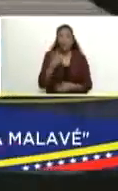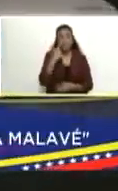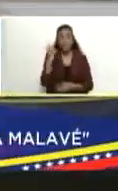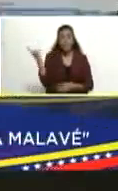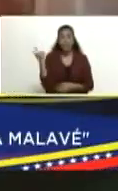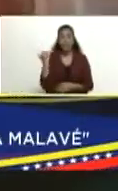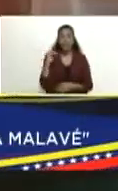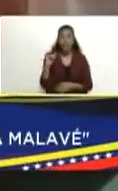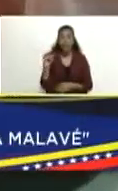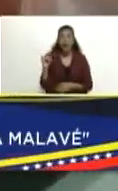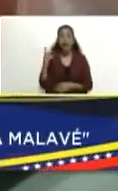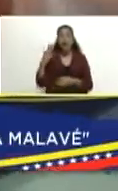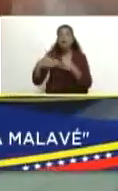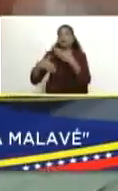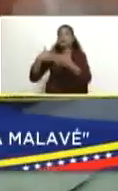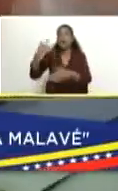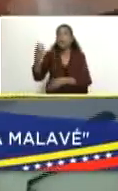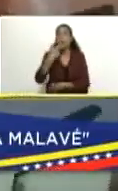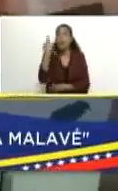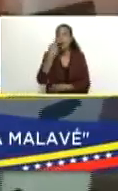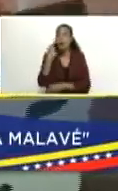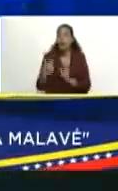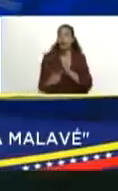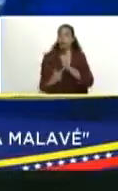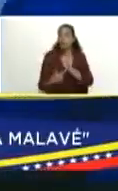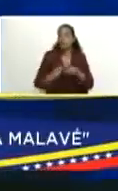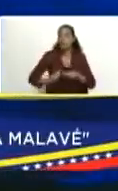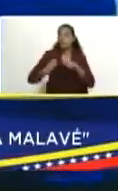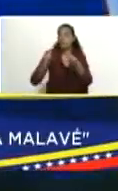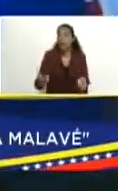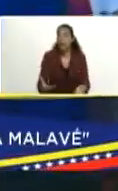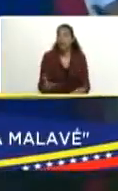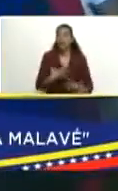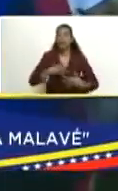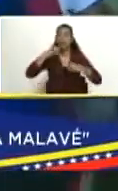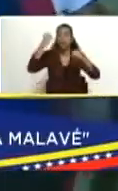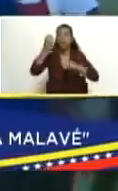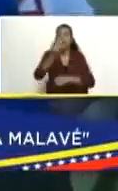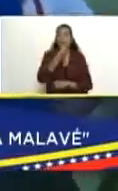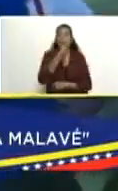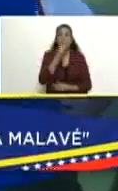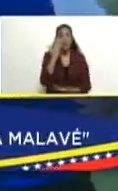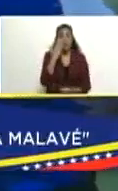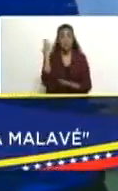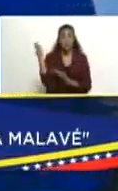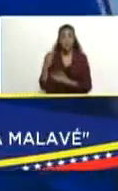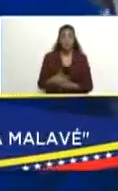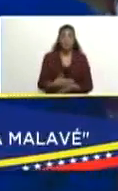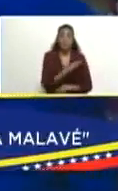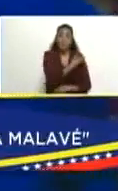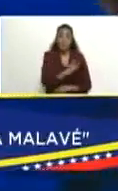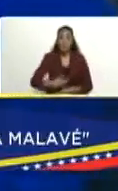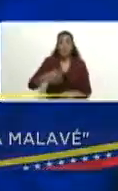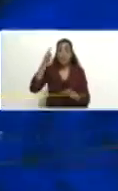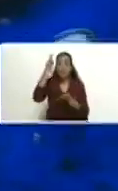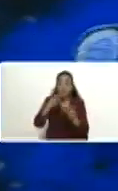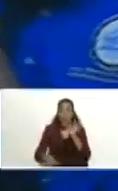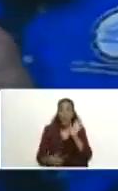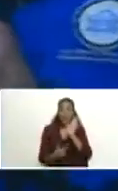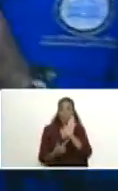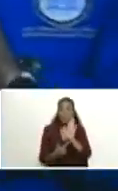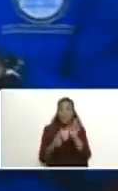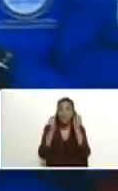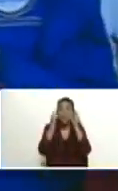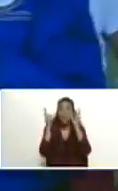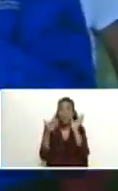lo que hemos venido buscando, presidente, de la soberanía alimentaria, presidente, casualmente, la